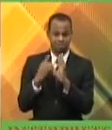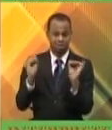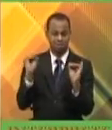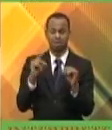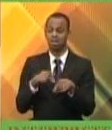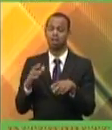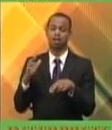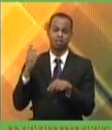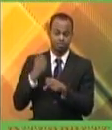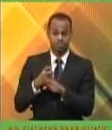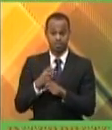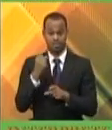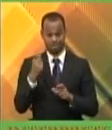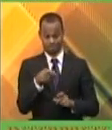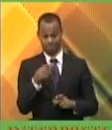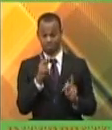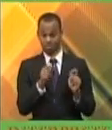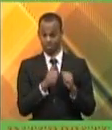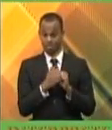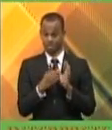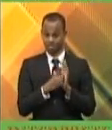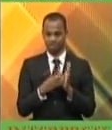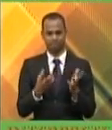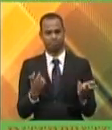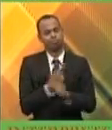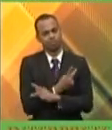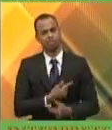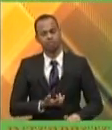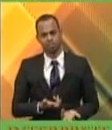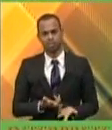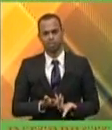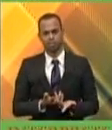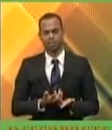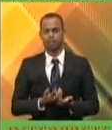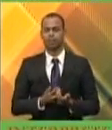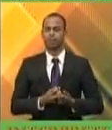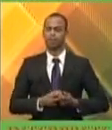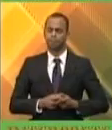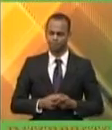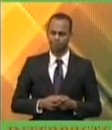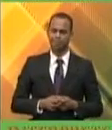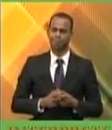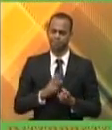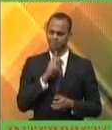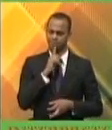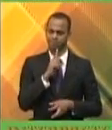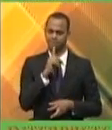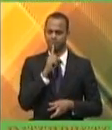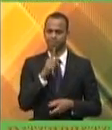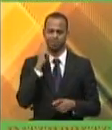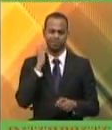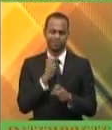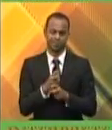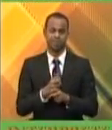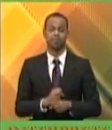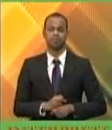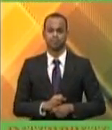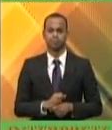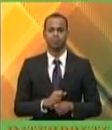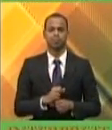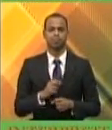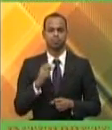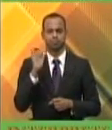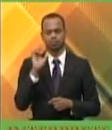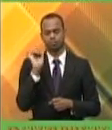persona en silla de ruedas o una persona con discapacidad visual es muy difícil transitar entonces